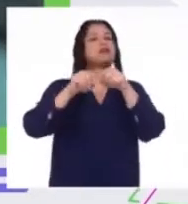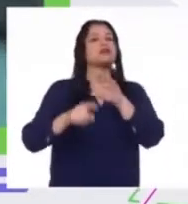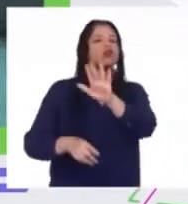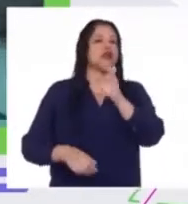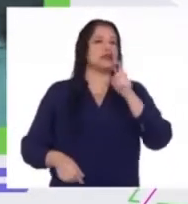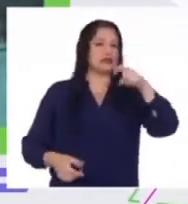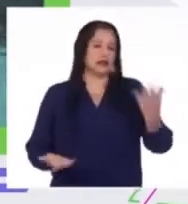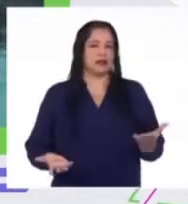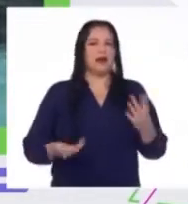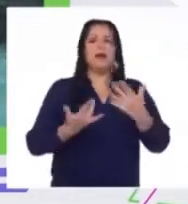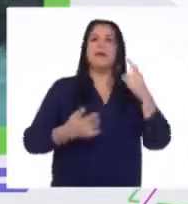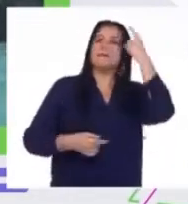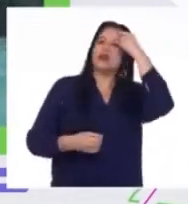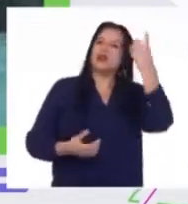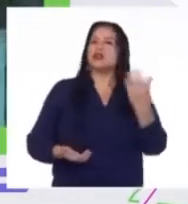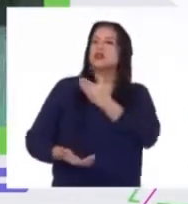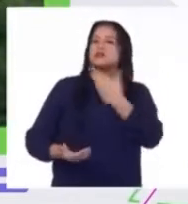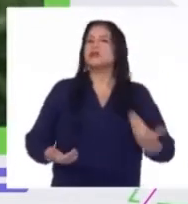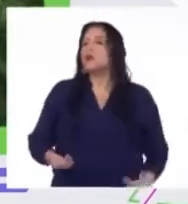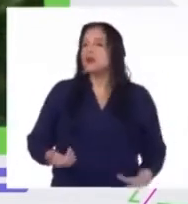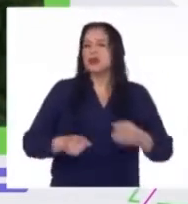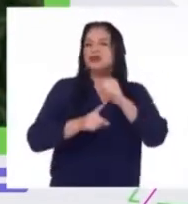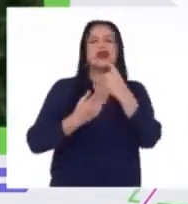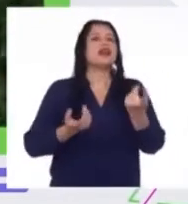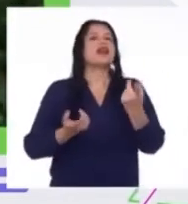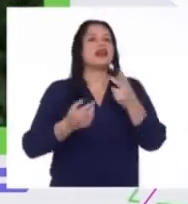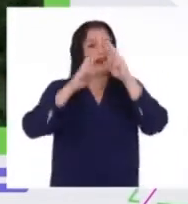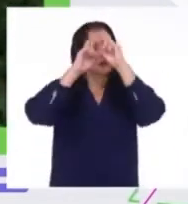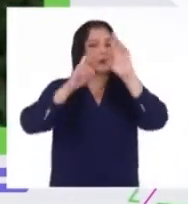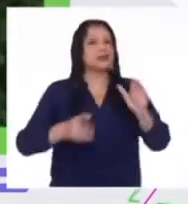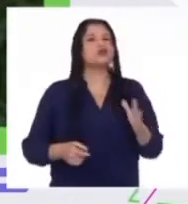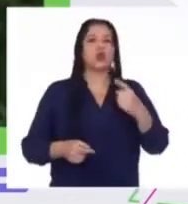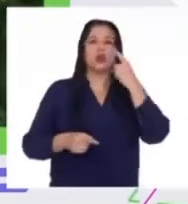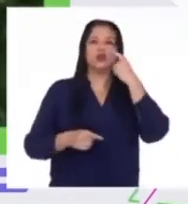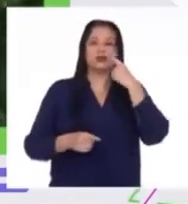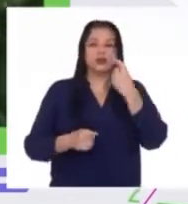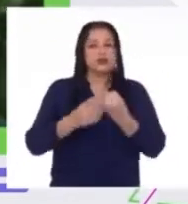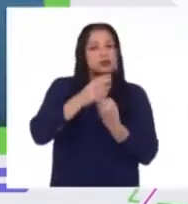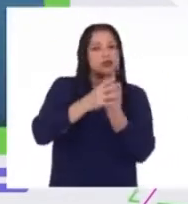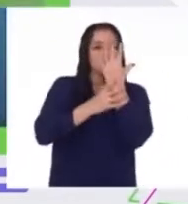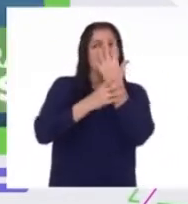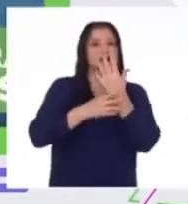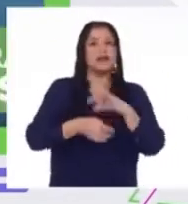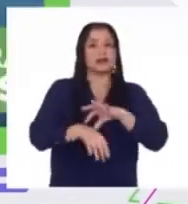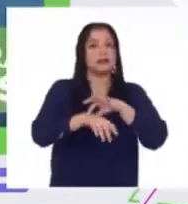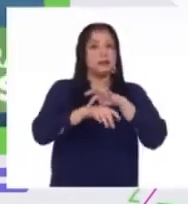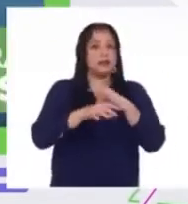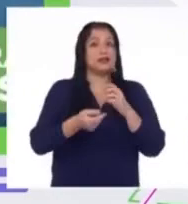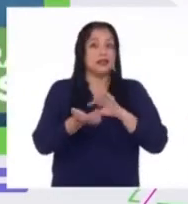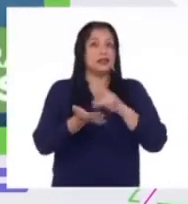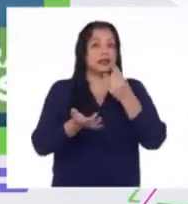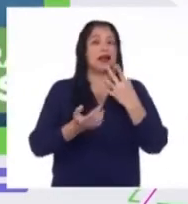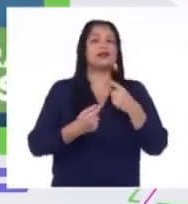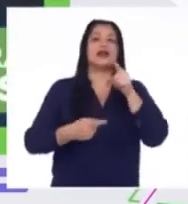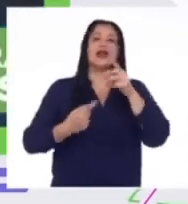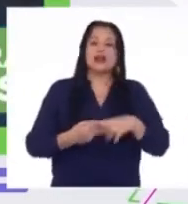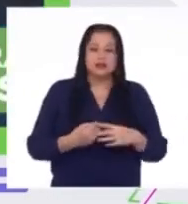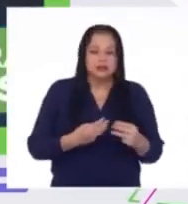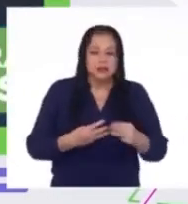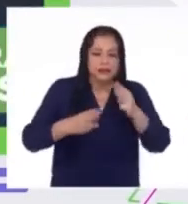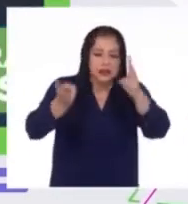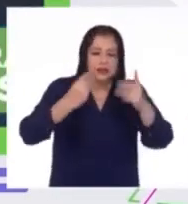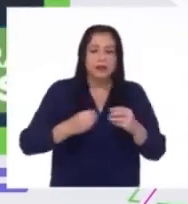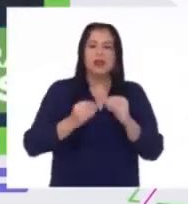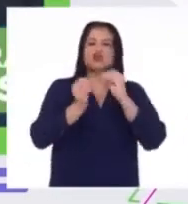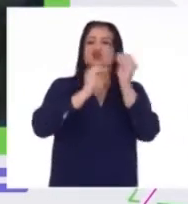de políticas públicas que respeten y consideren su conocimiento sobre el uso de plantas medicinales, los mecanismos que emplean para resolver